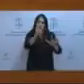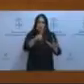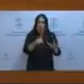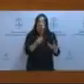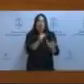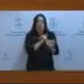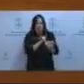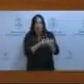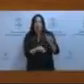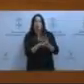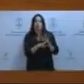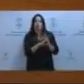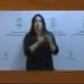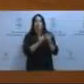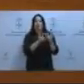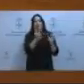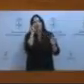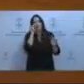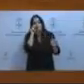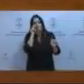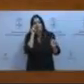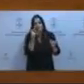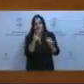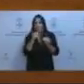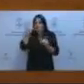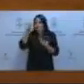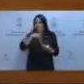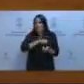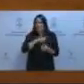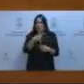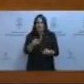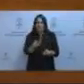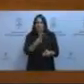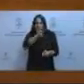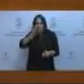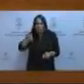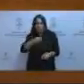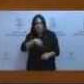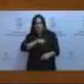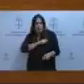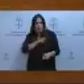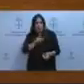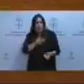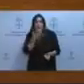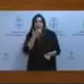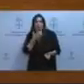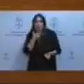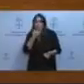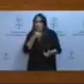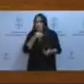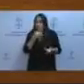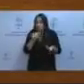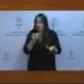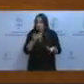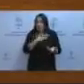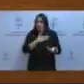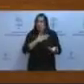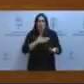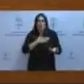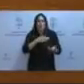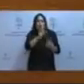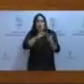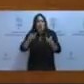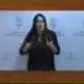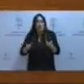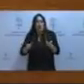turístico como hay. Además, no hace falta irse fuera de España. En muchas regiones de España, en el momento que vamos a declarar Patrimonio de la Humanidad, automáticamente se hace un plan turístico relativo a